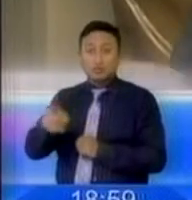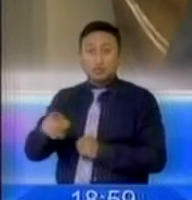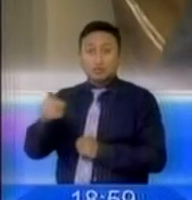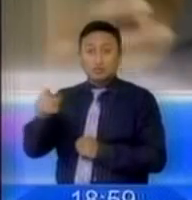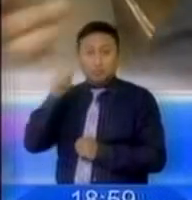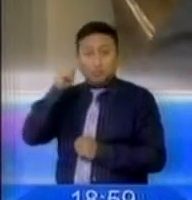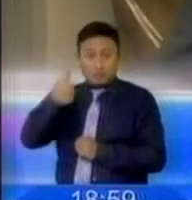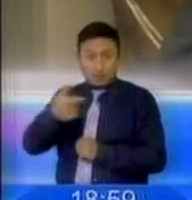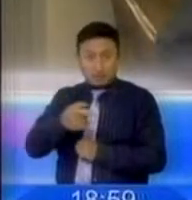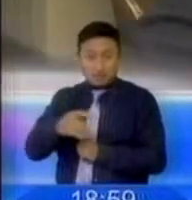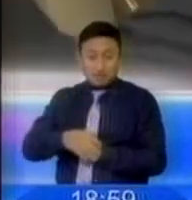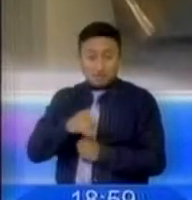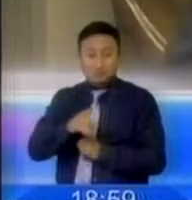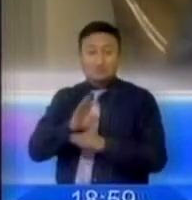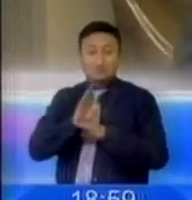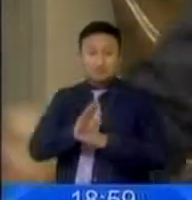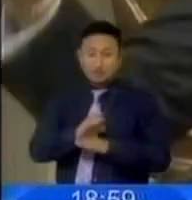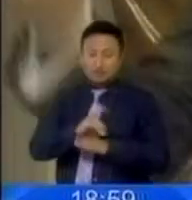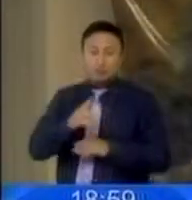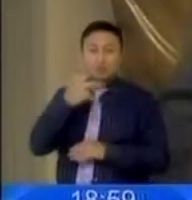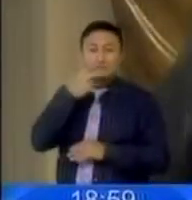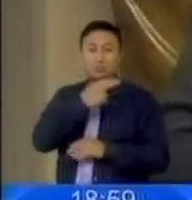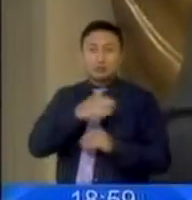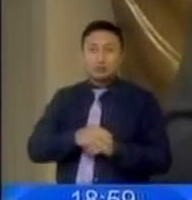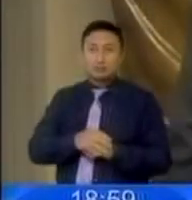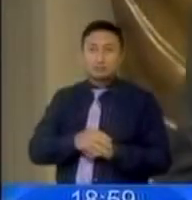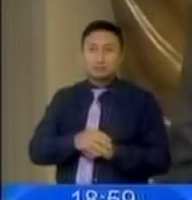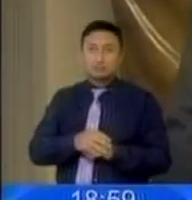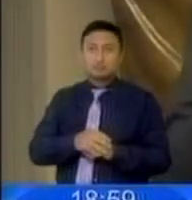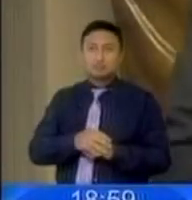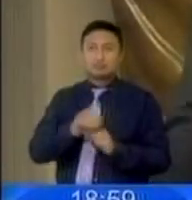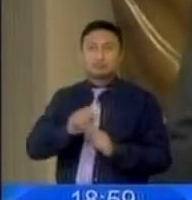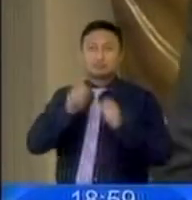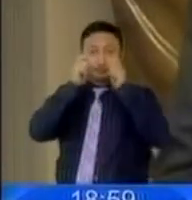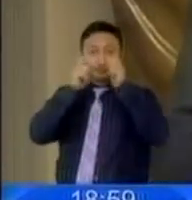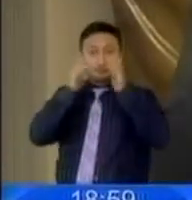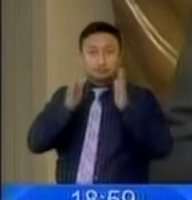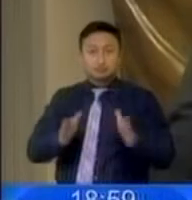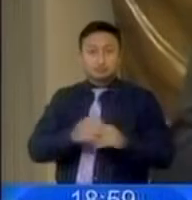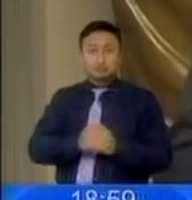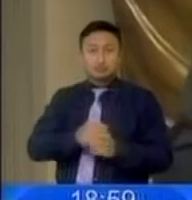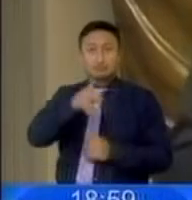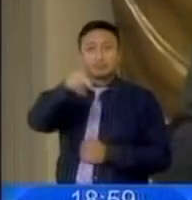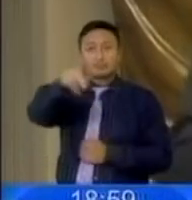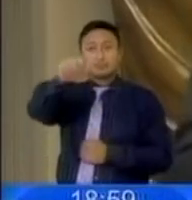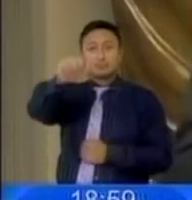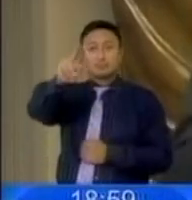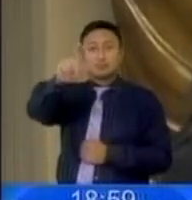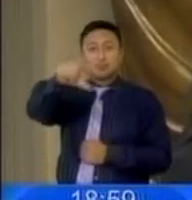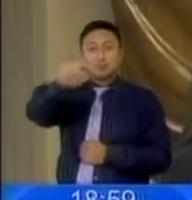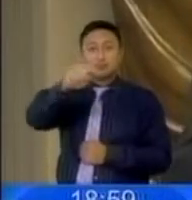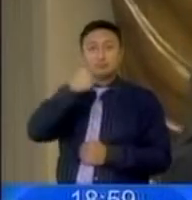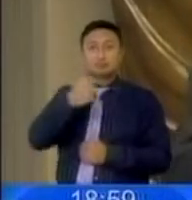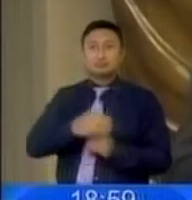es decir, que se retrate diciendo que es el fiscal general del Estado, Paul Pérez Reina, quien le dijo